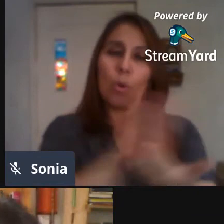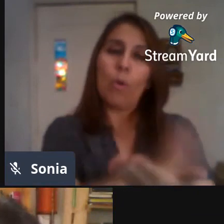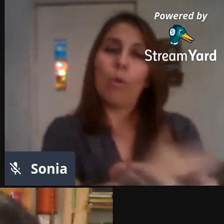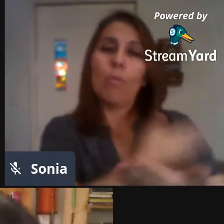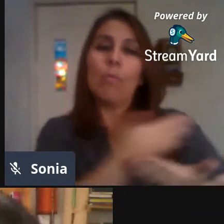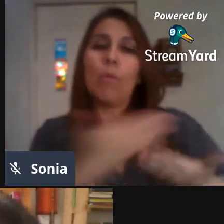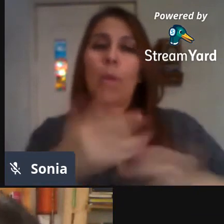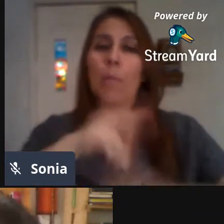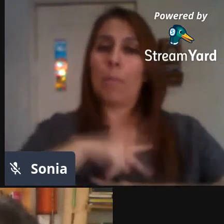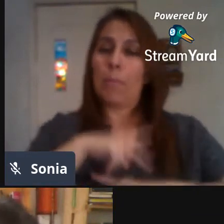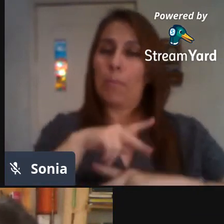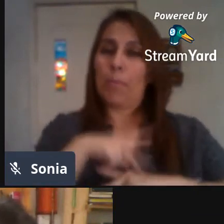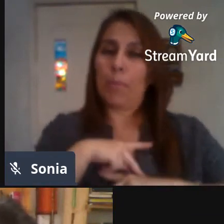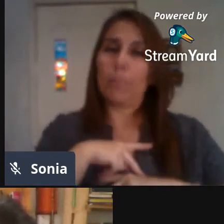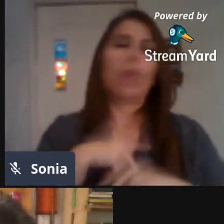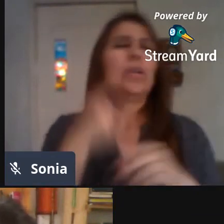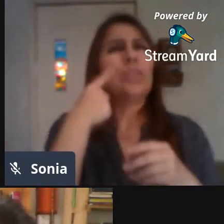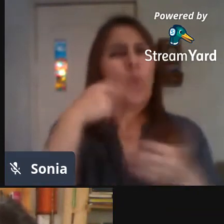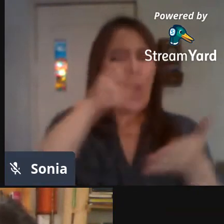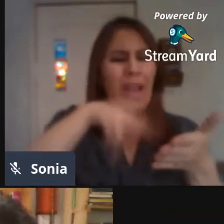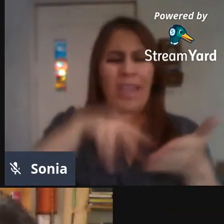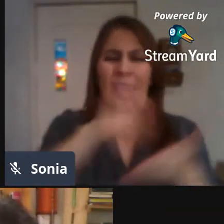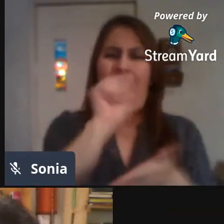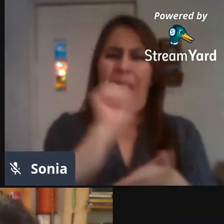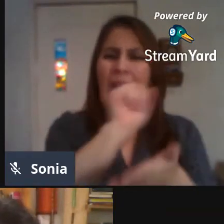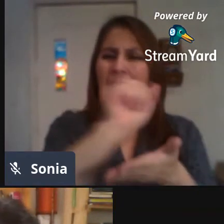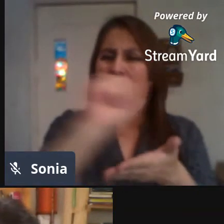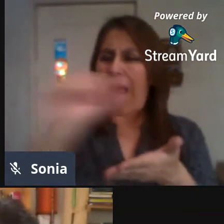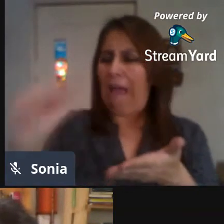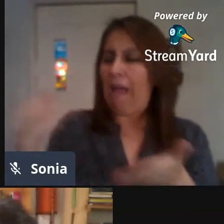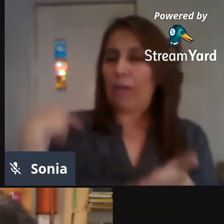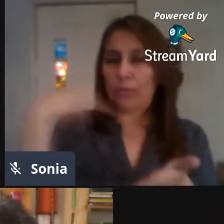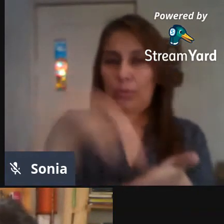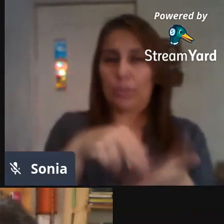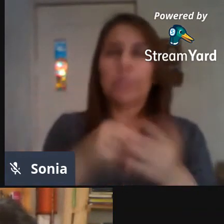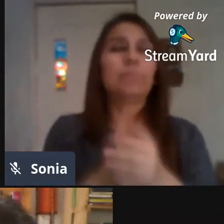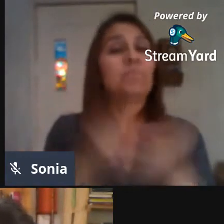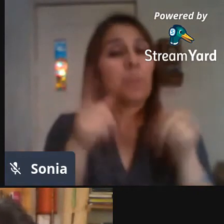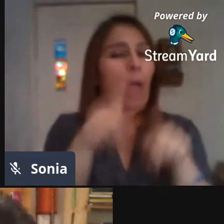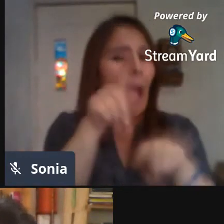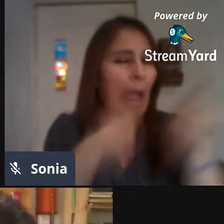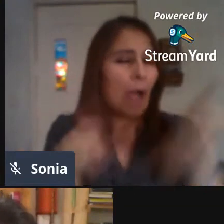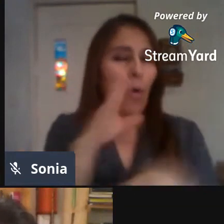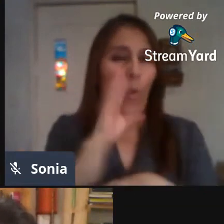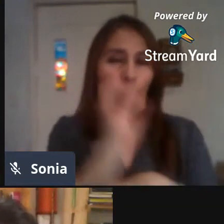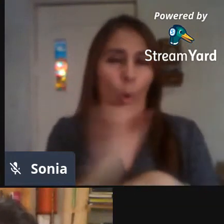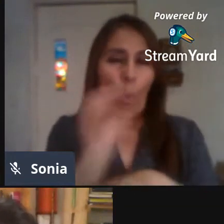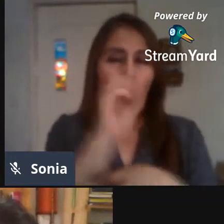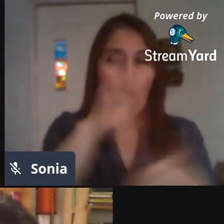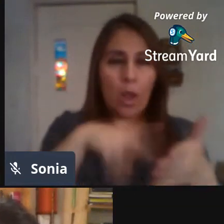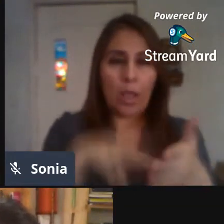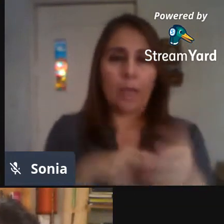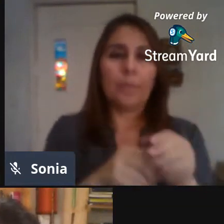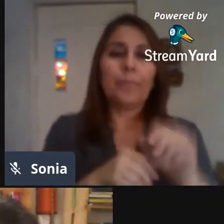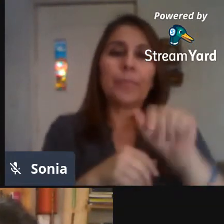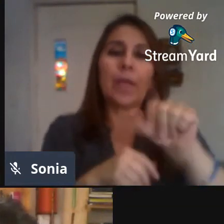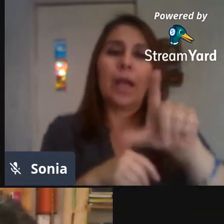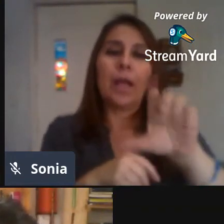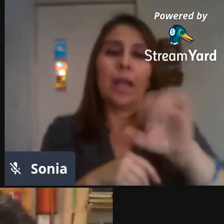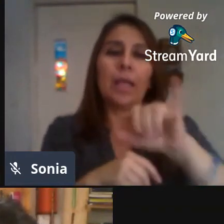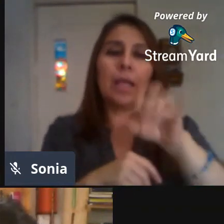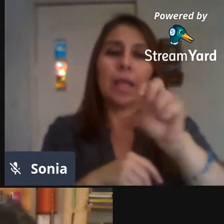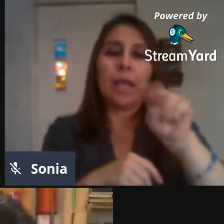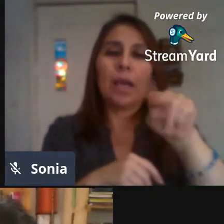mujeres también he tenido ahí con algunos hombres estoy leyendo alejandra pizarnik como todos sus